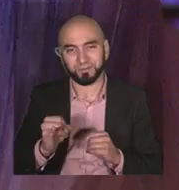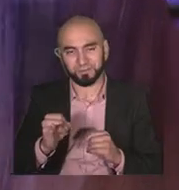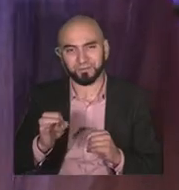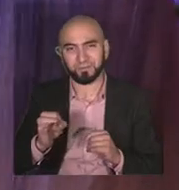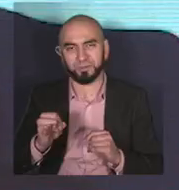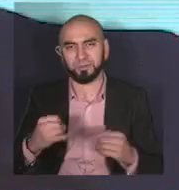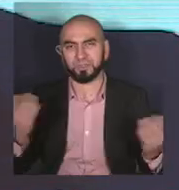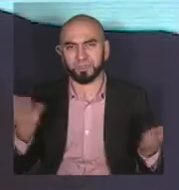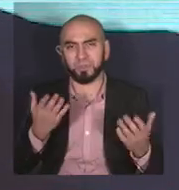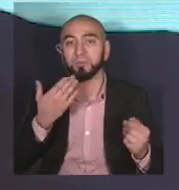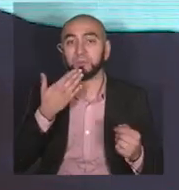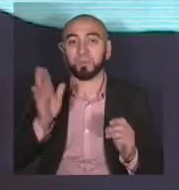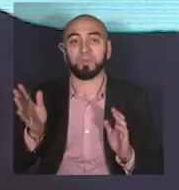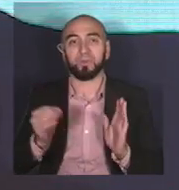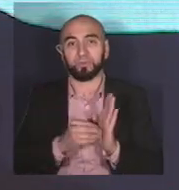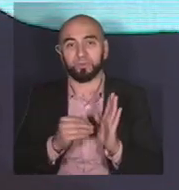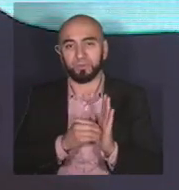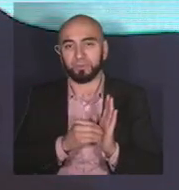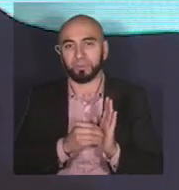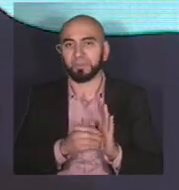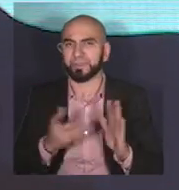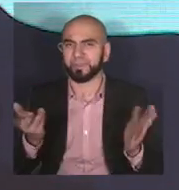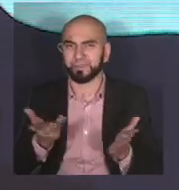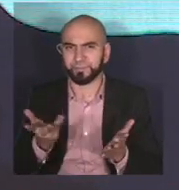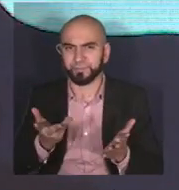el mejor rendimiento de los introvertidos es que